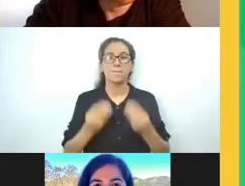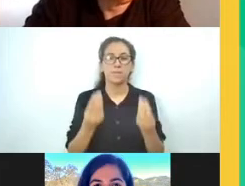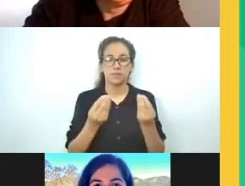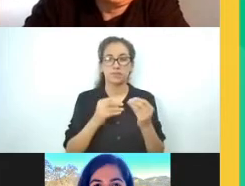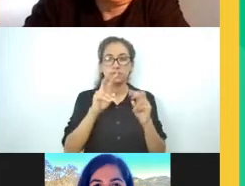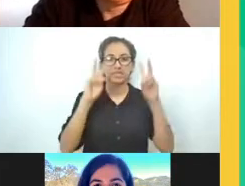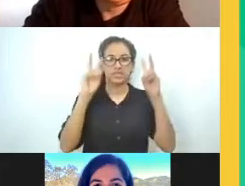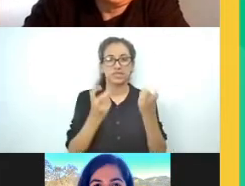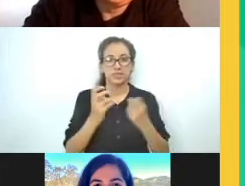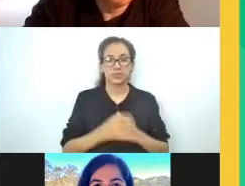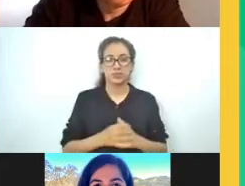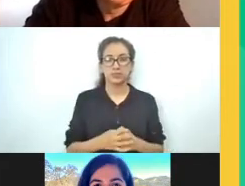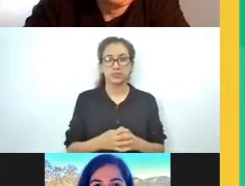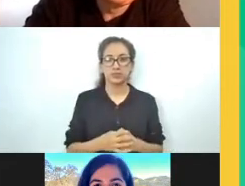de